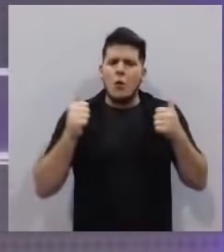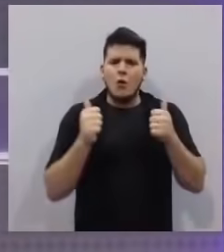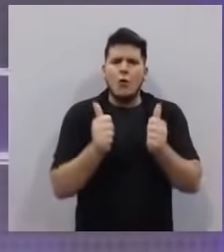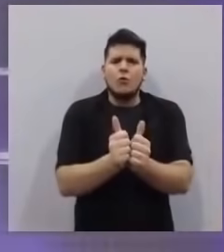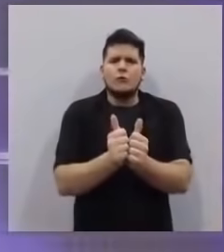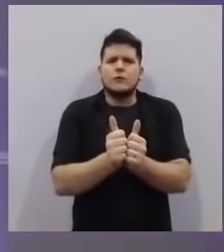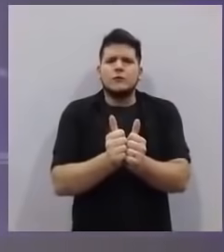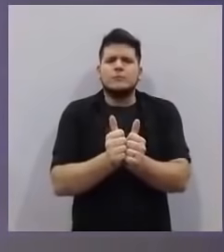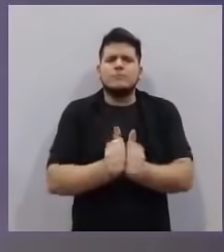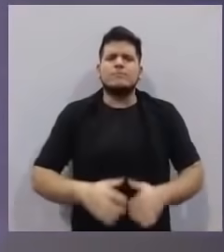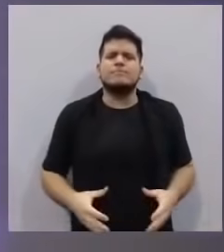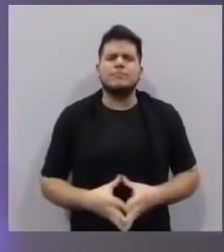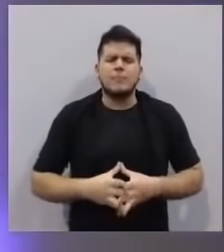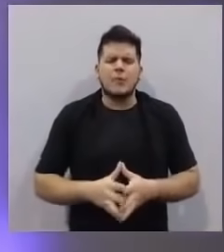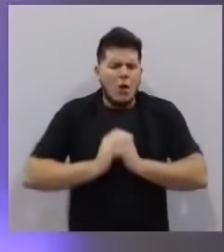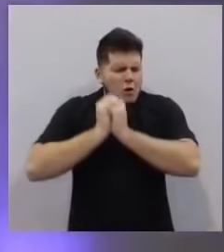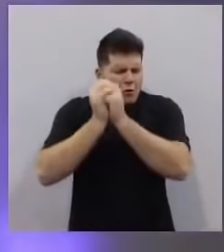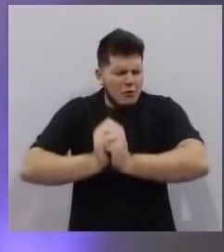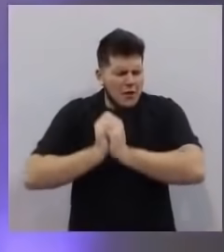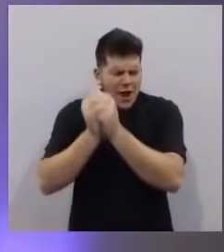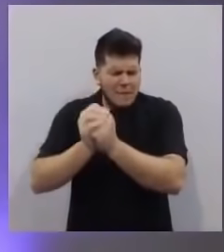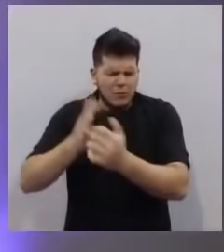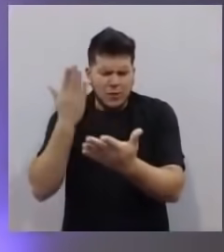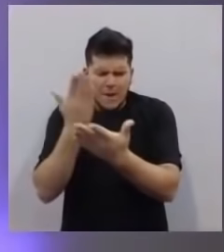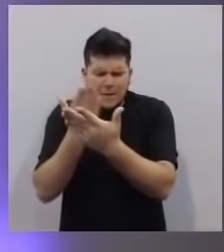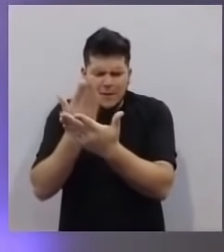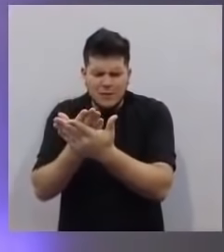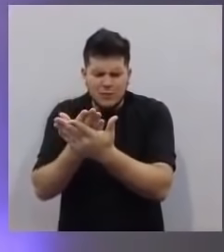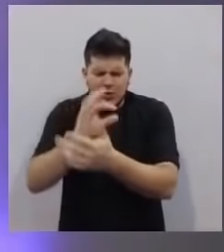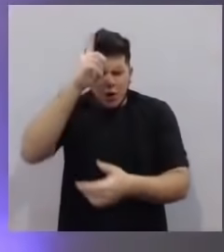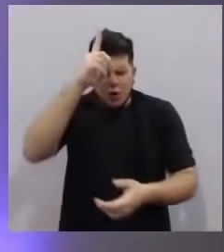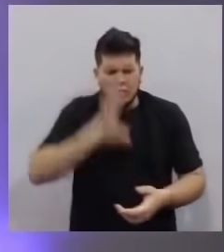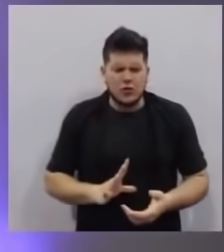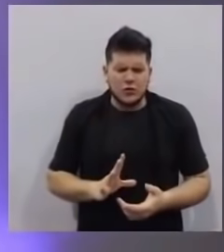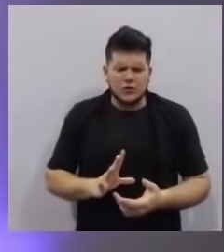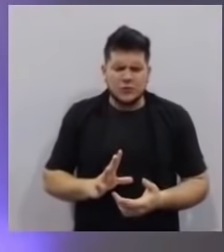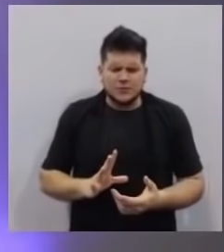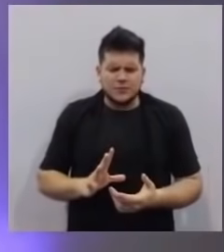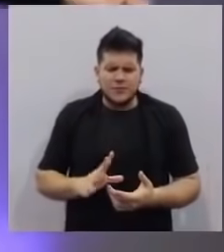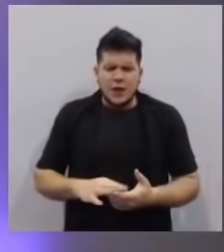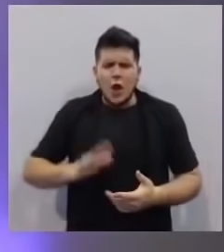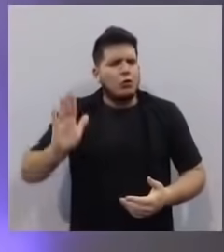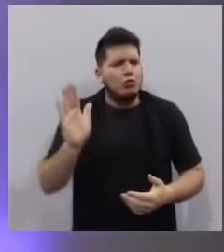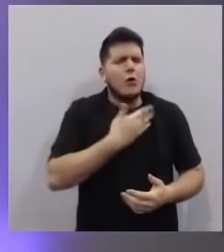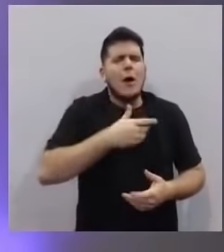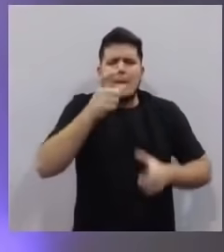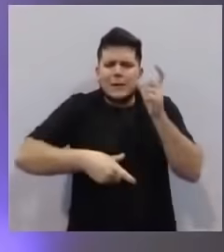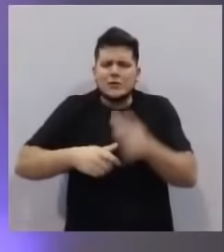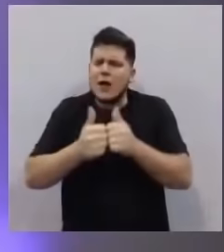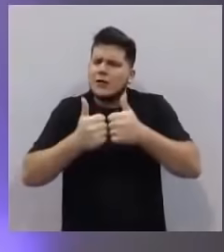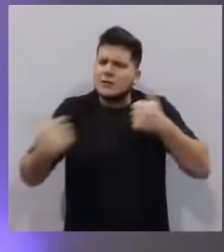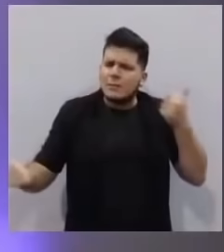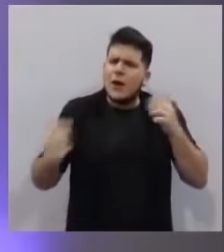y le ordenamos a las tinieblas que suelte las mentes de ellos la casa está abierta los brazos del padre